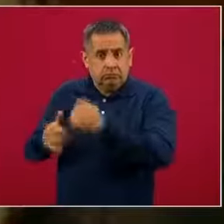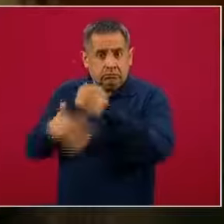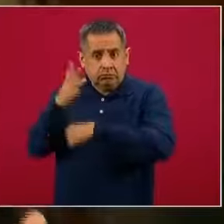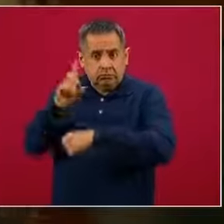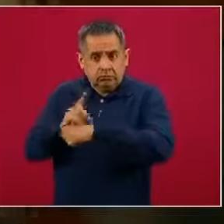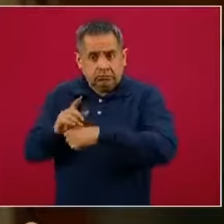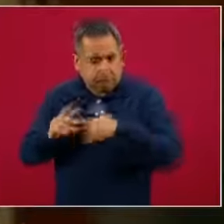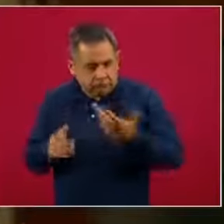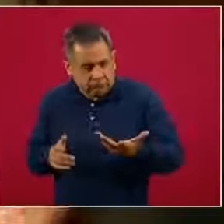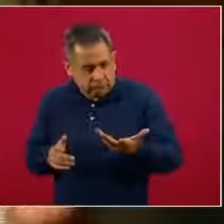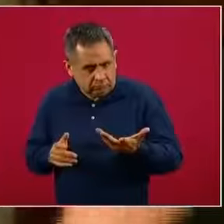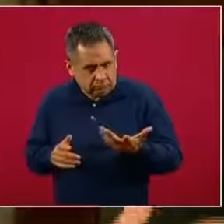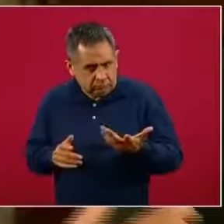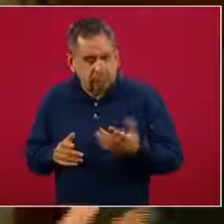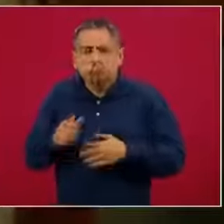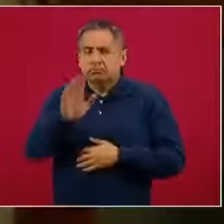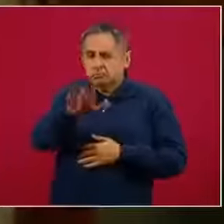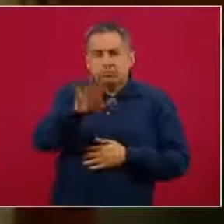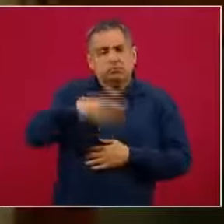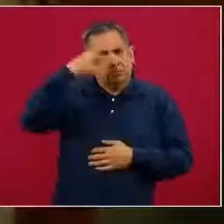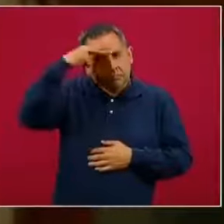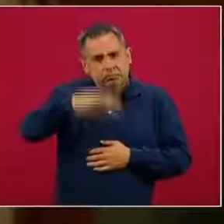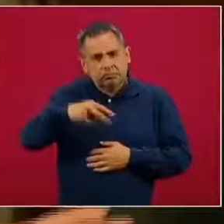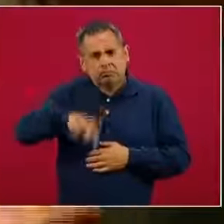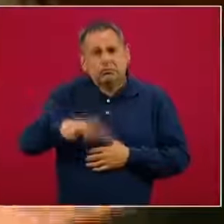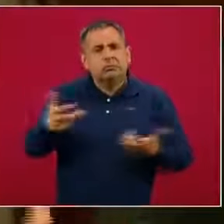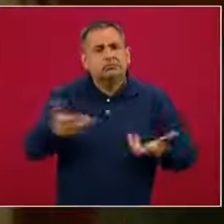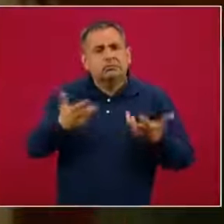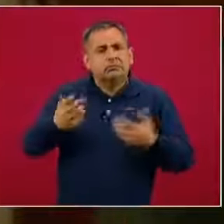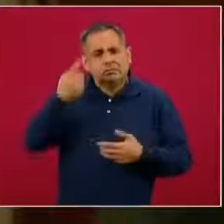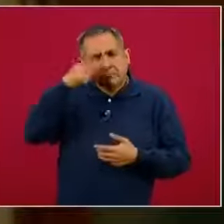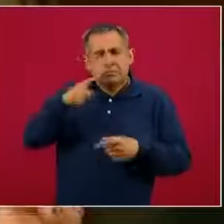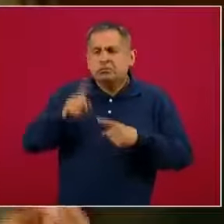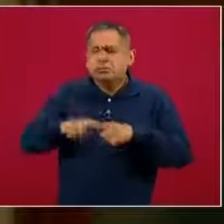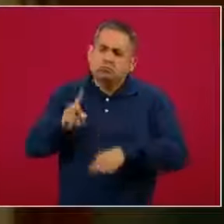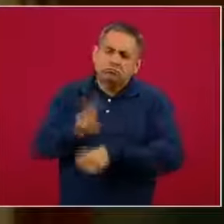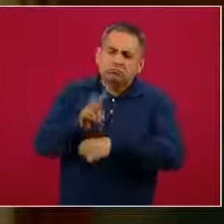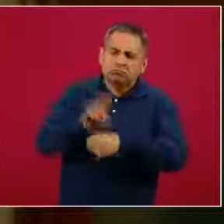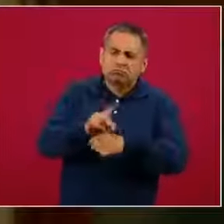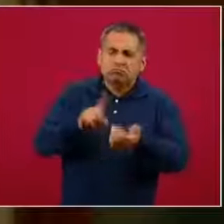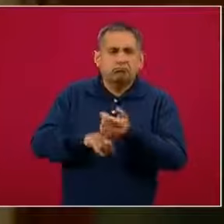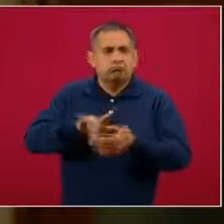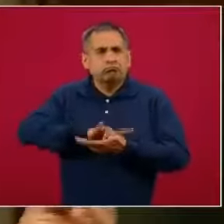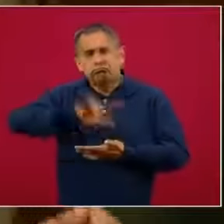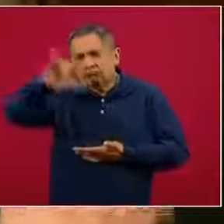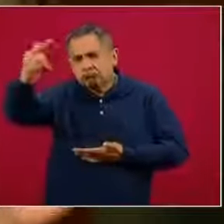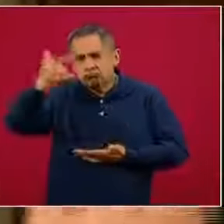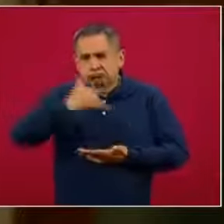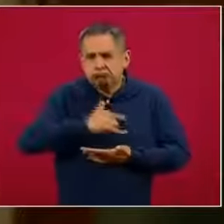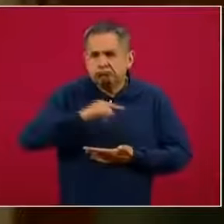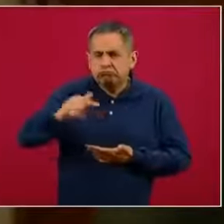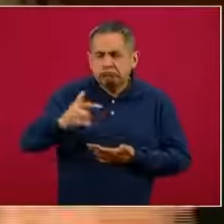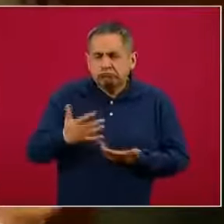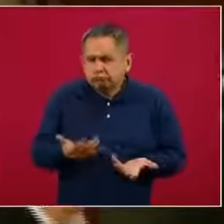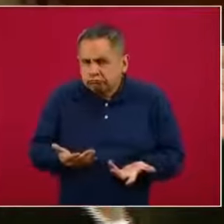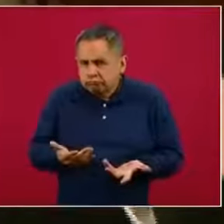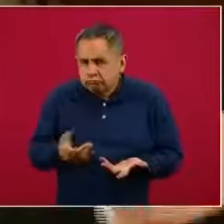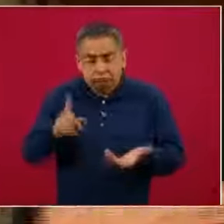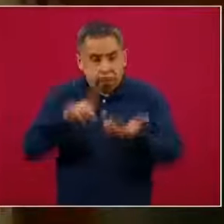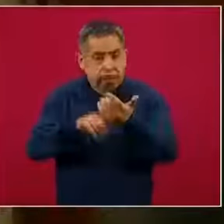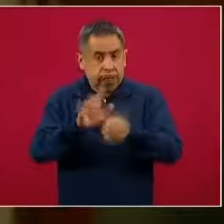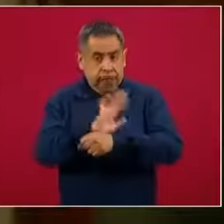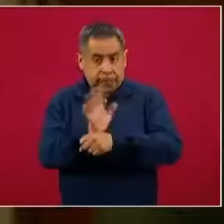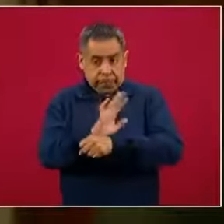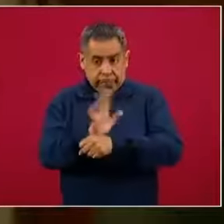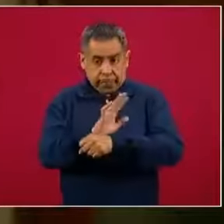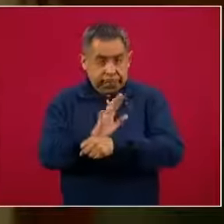está haciendo el gobierno mexicano, sobre todo las autoridades sanitarias. ¿Quién está vigilando esas líneas aéreas? Porque en los cines hay una